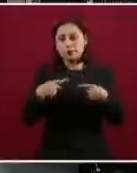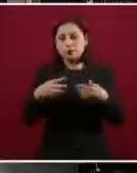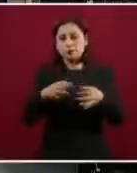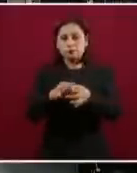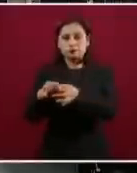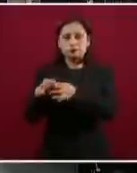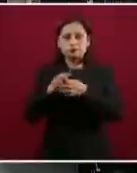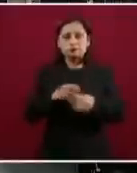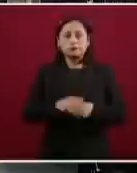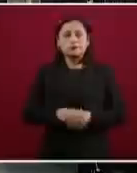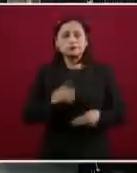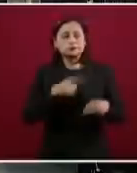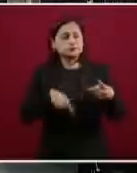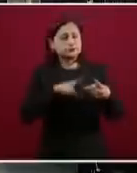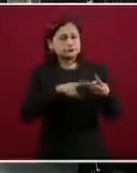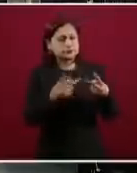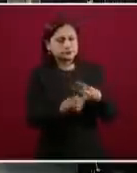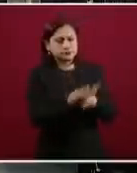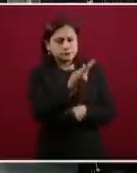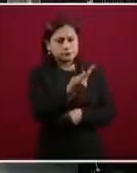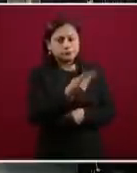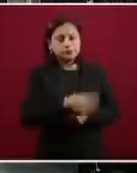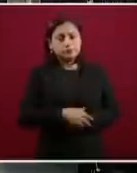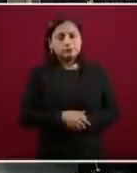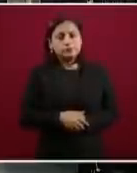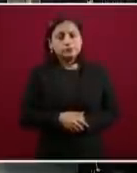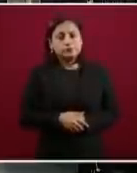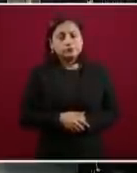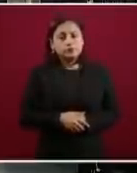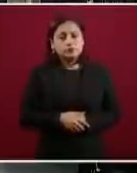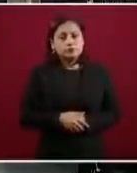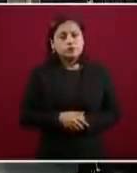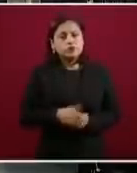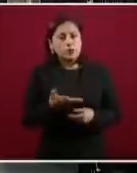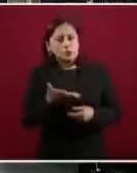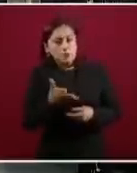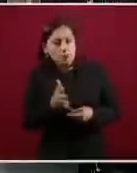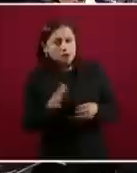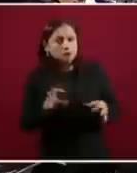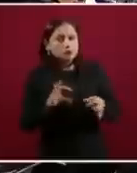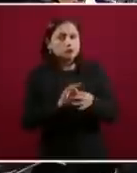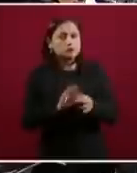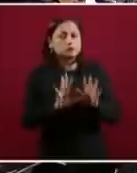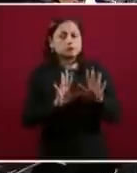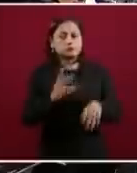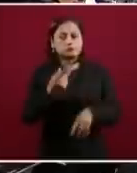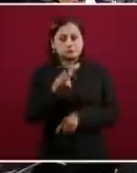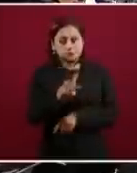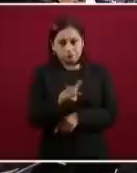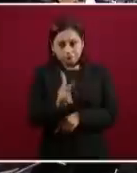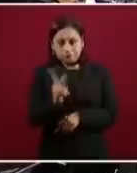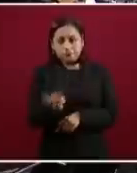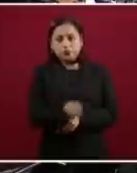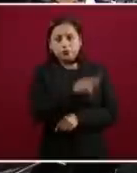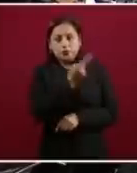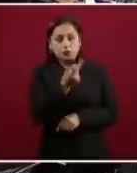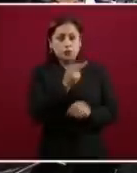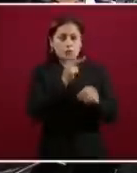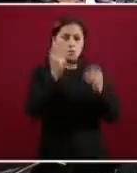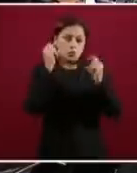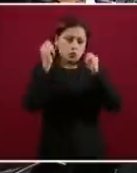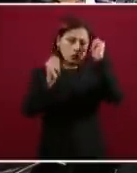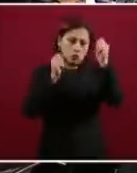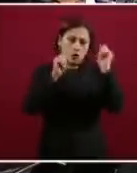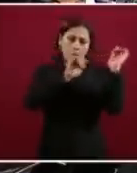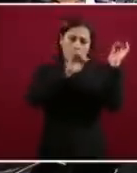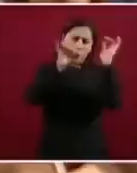La segunda, señor presidente, tiene un poquito que ver, no tanto, pero va a haber un gran dinamismo, turístico.